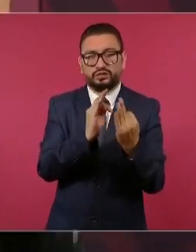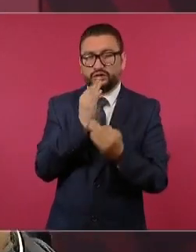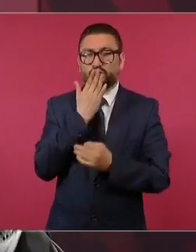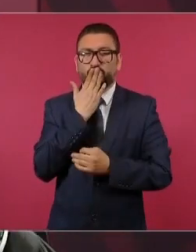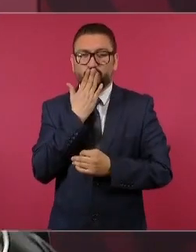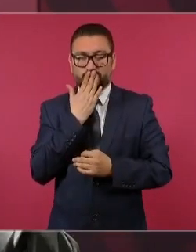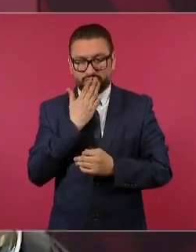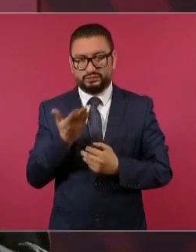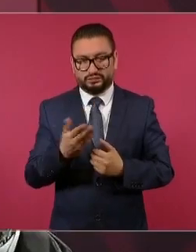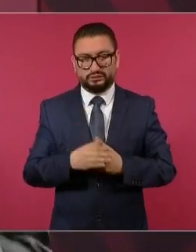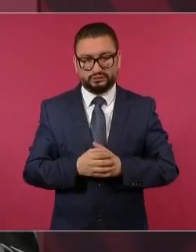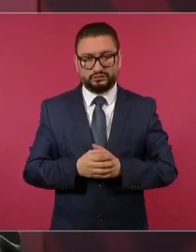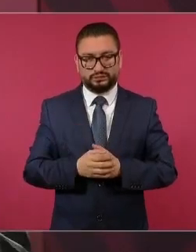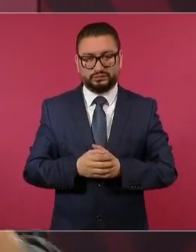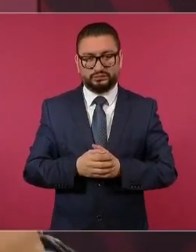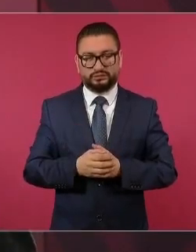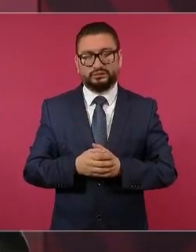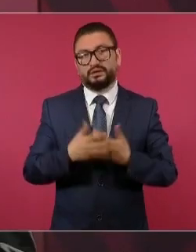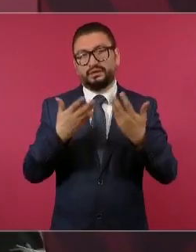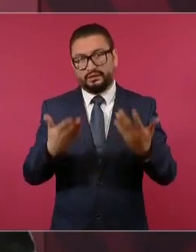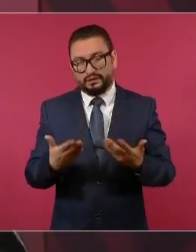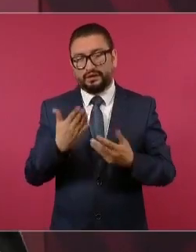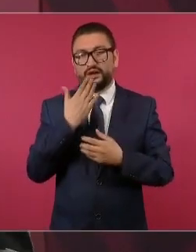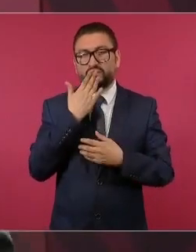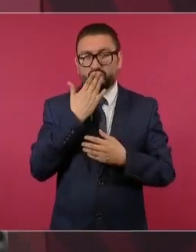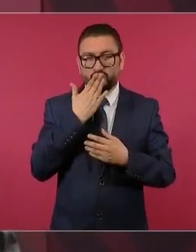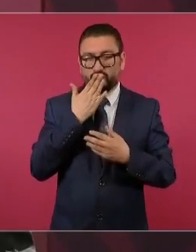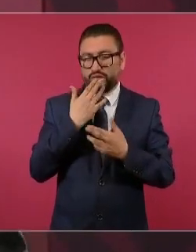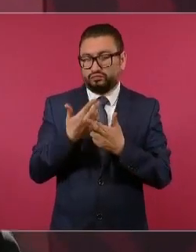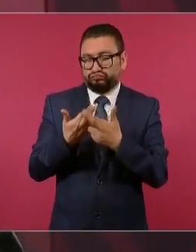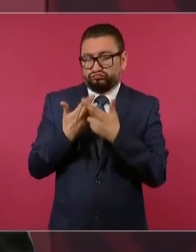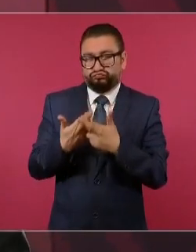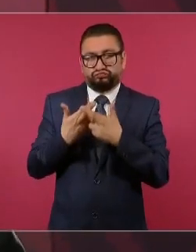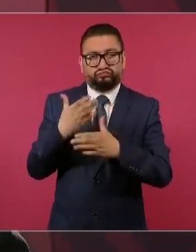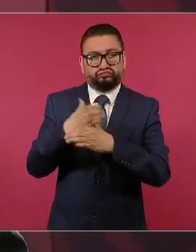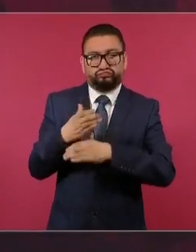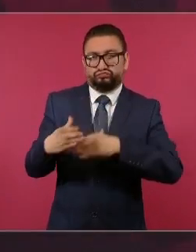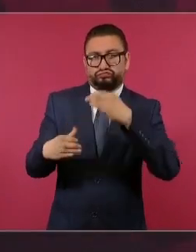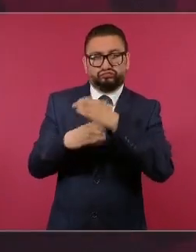Además, que Sonora tiene recursos naturales